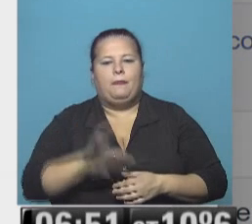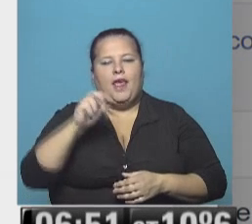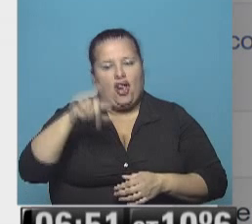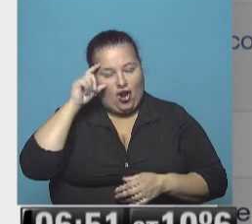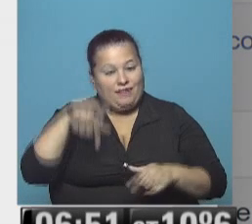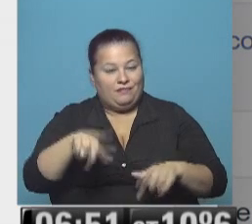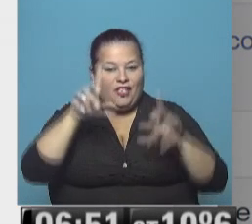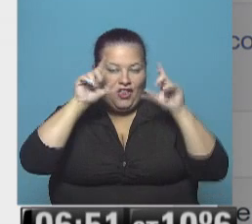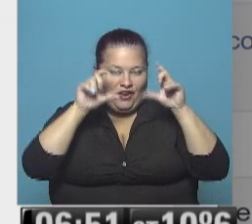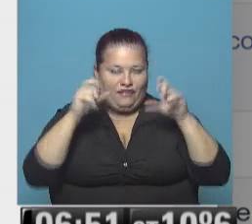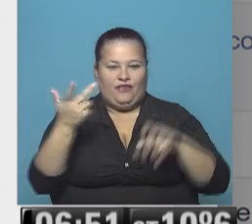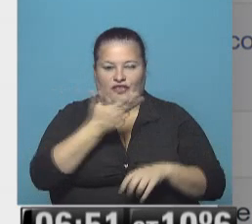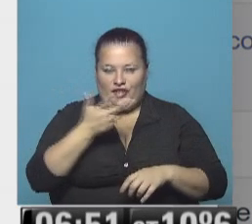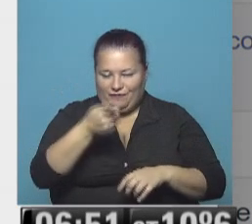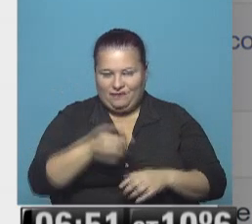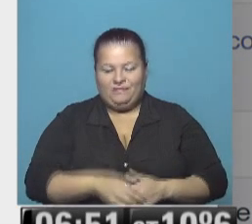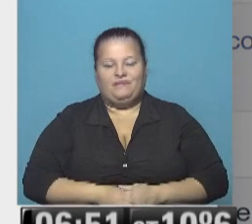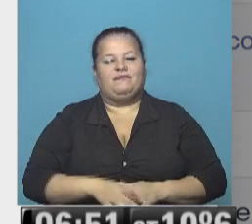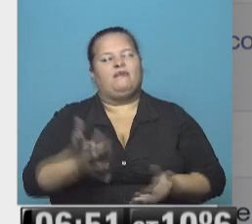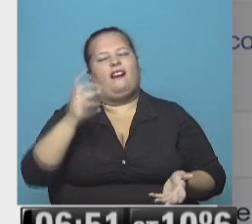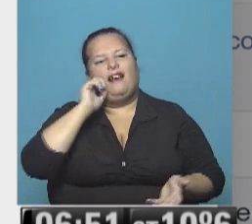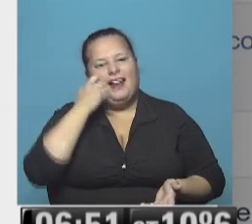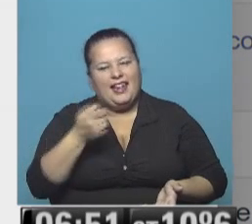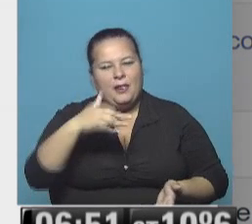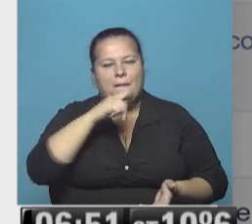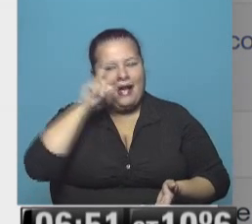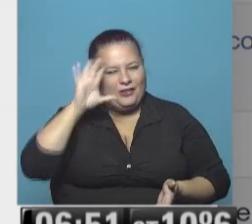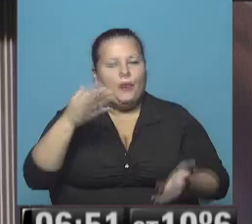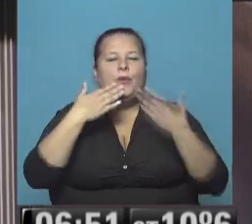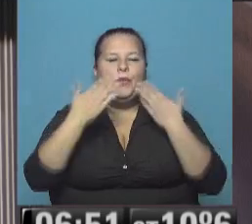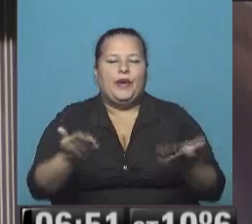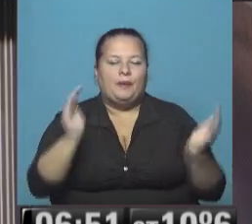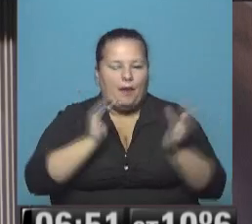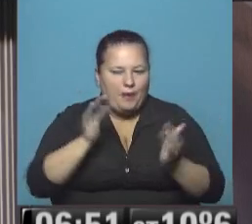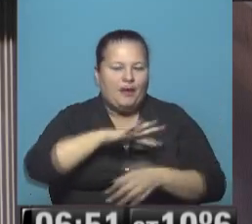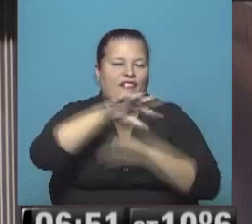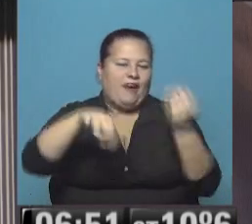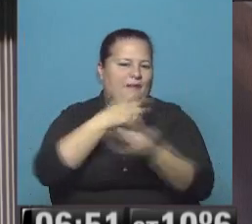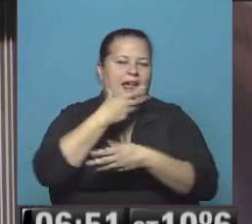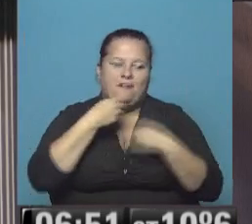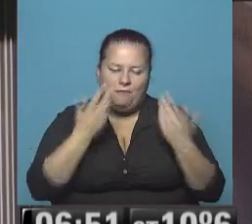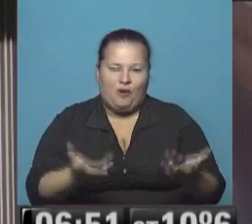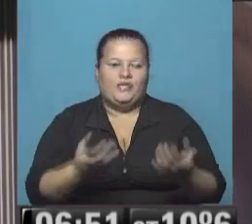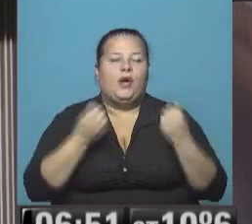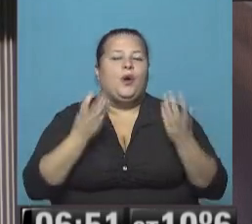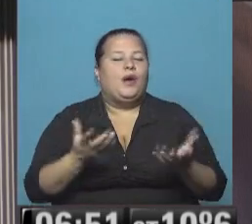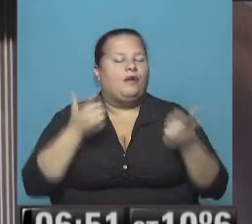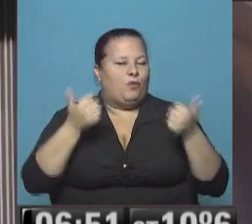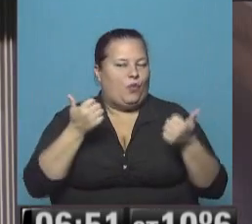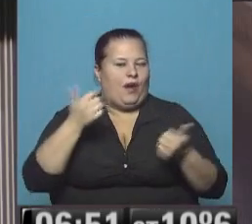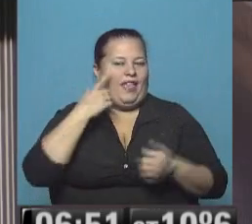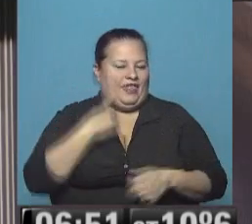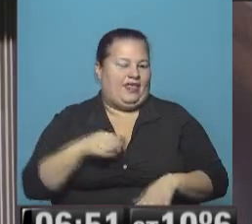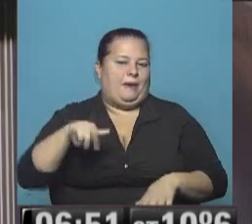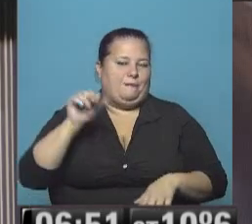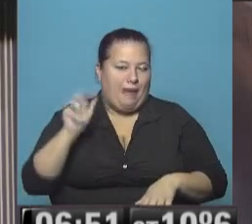ahí te mando una fotito que el lindo mate o un besito enorme para mateo y para trazar nuestra familia que tengan bueno una excelente jornada